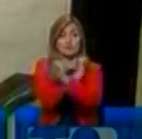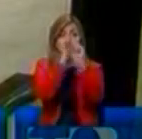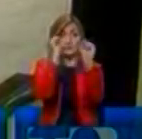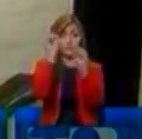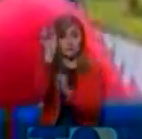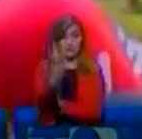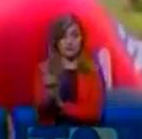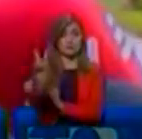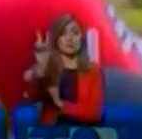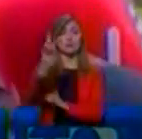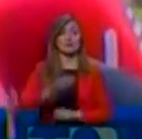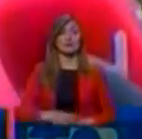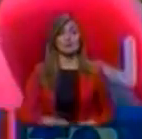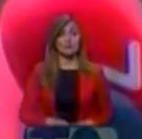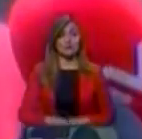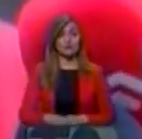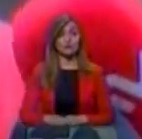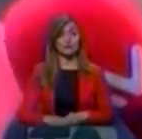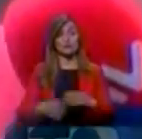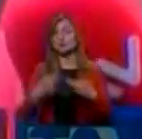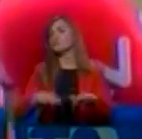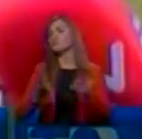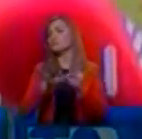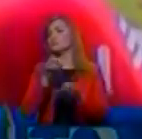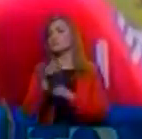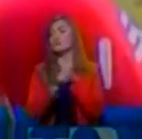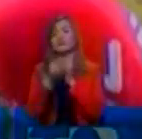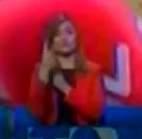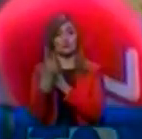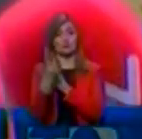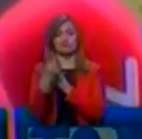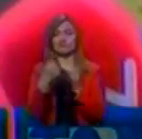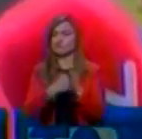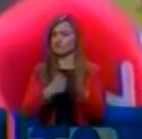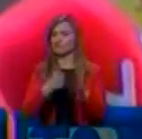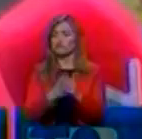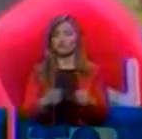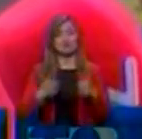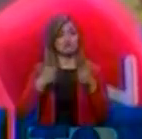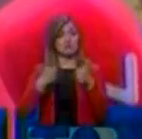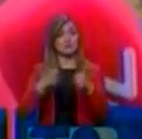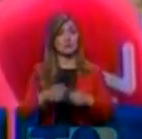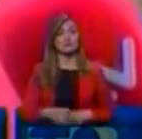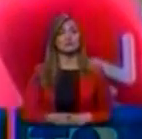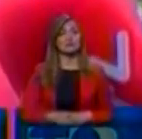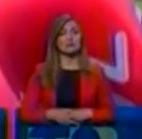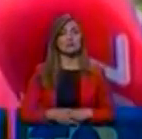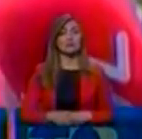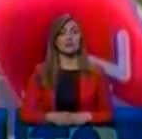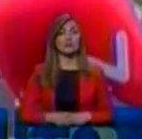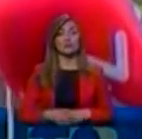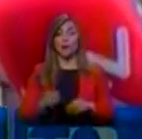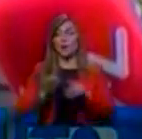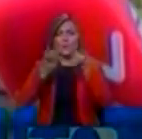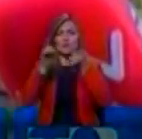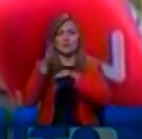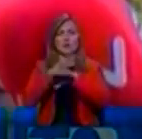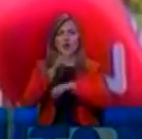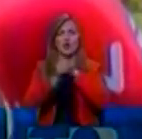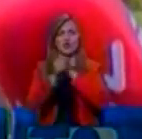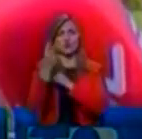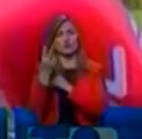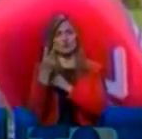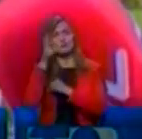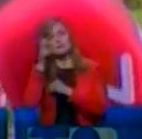este viernes. Se han logrado cosas muy importantes en estos dos años. Probablemente, si a nosotros nos preguntaban hace dos años si